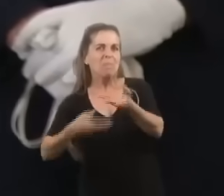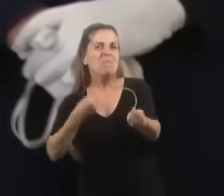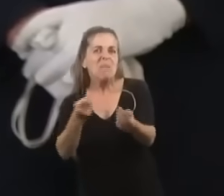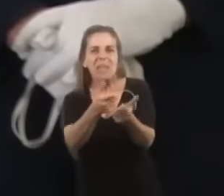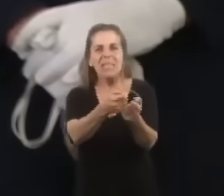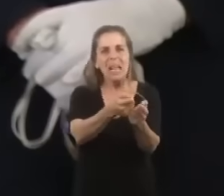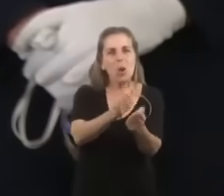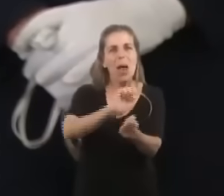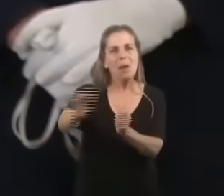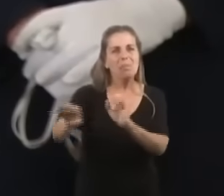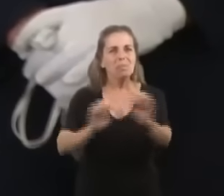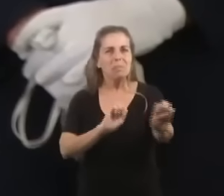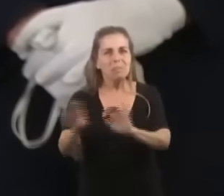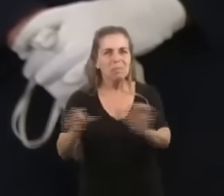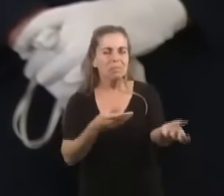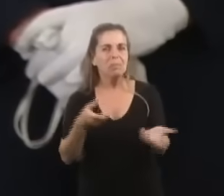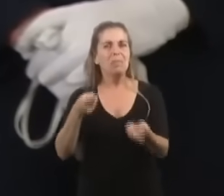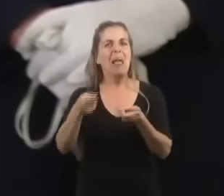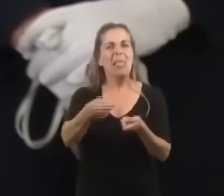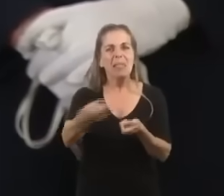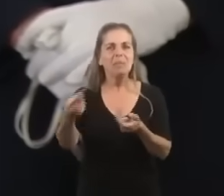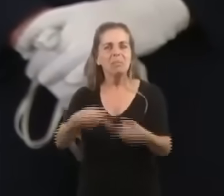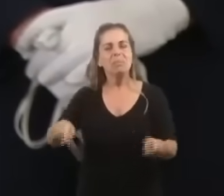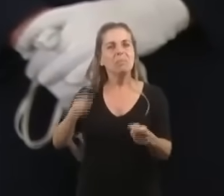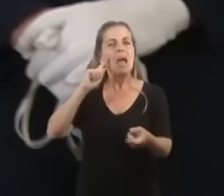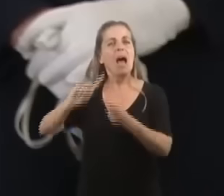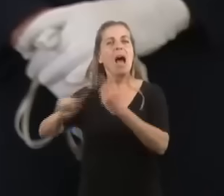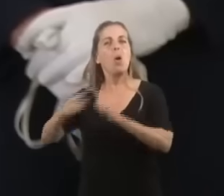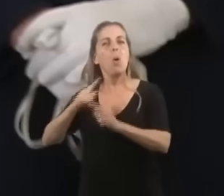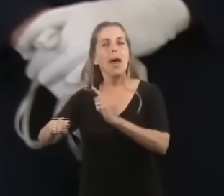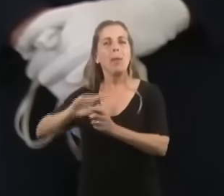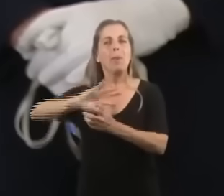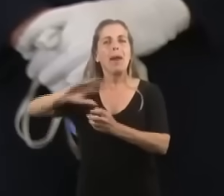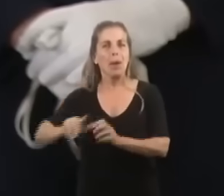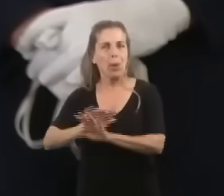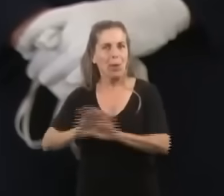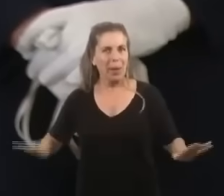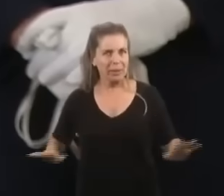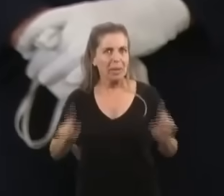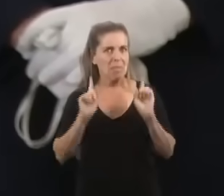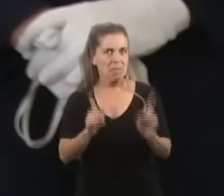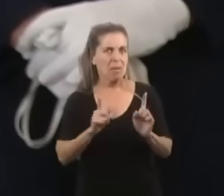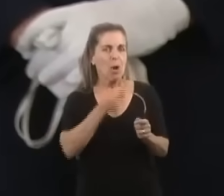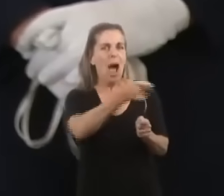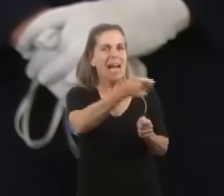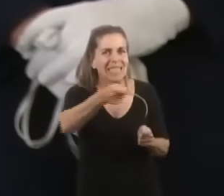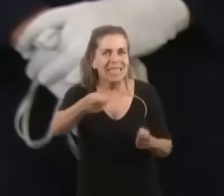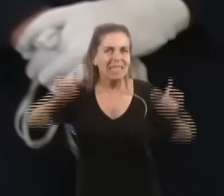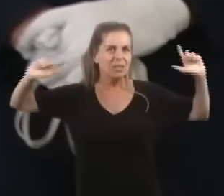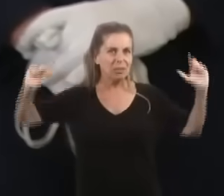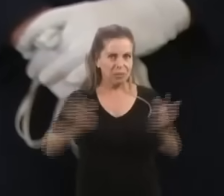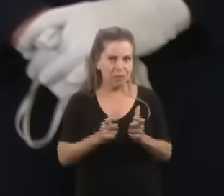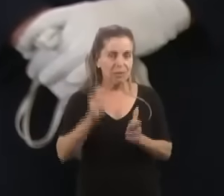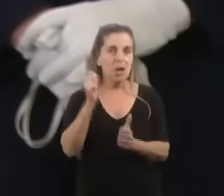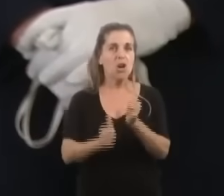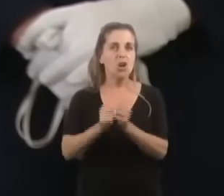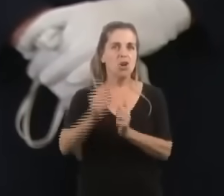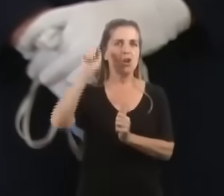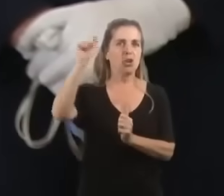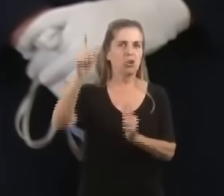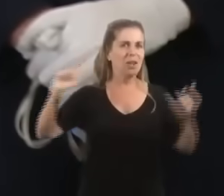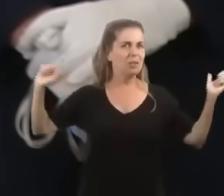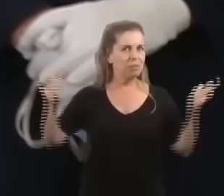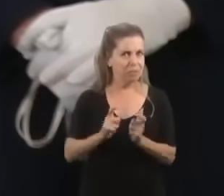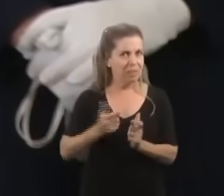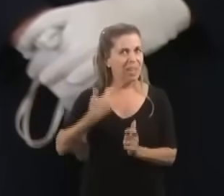las cárceles federales y hemos logrado controlar el crimen y reducir drásticamente los asesinatos en Rosario una ciudad que